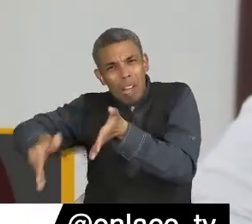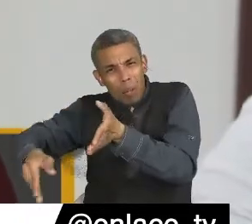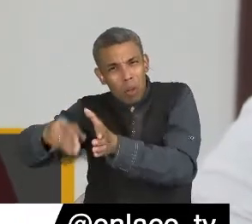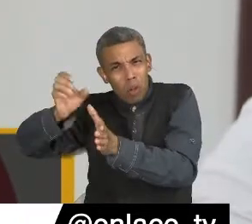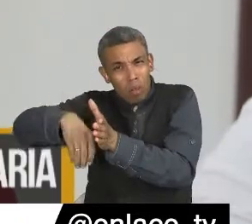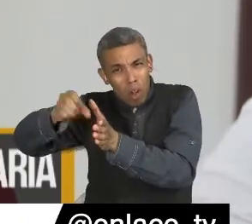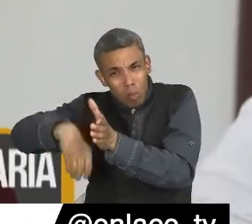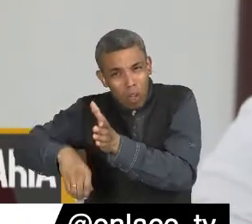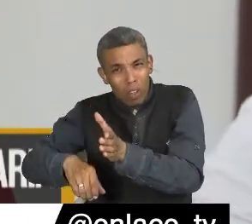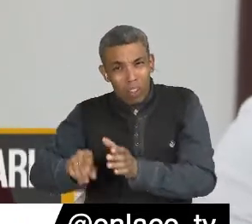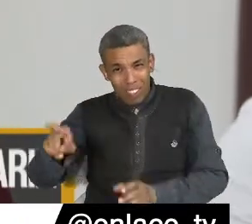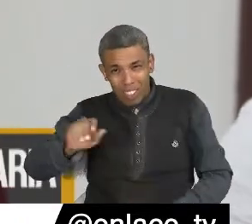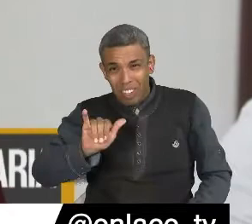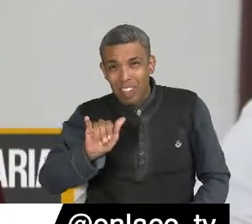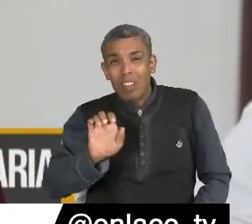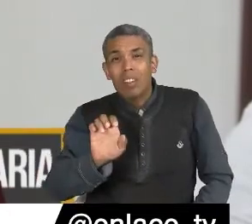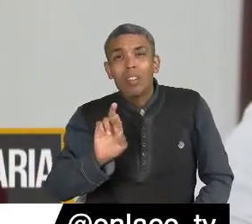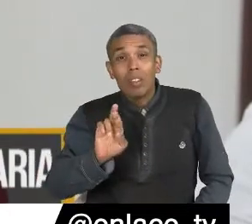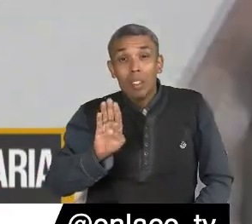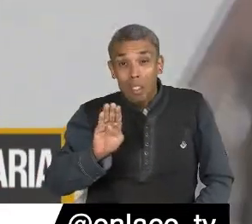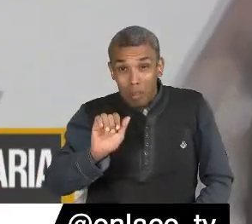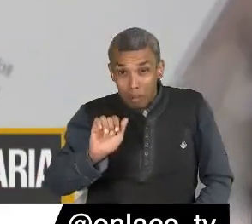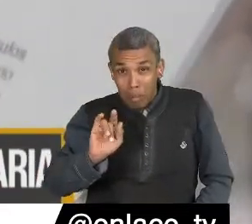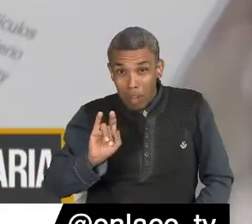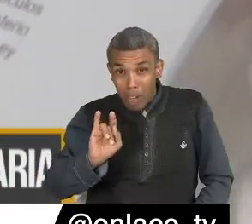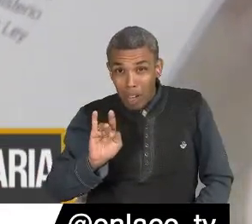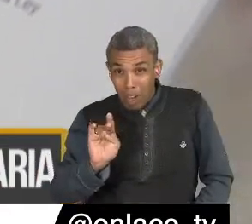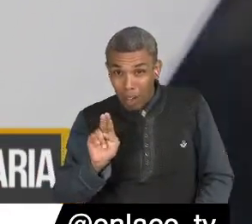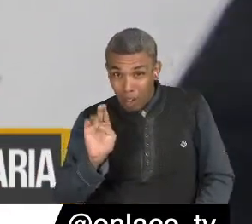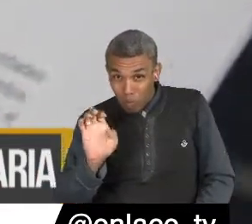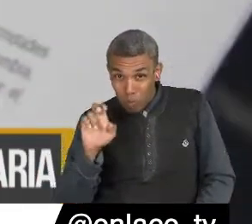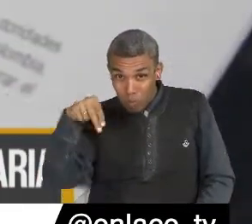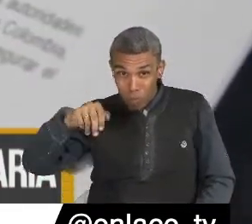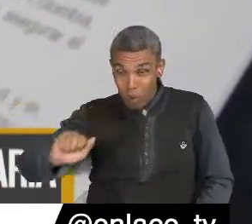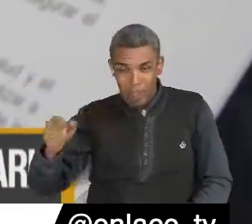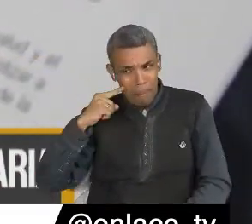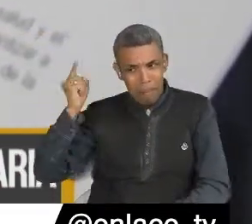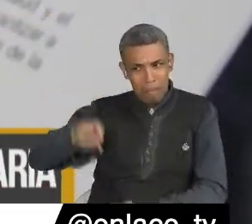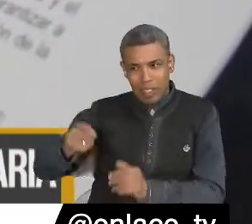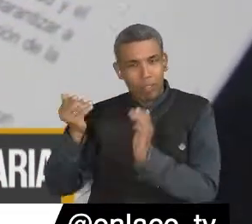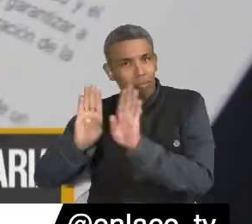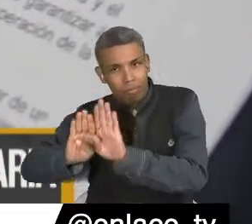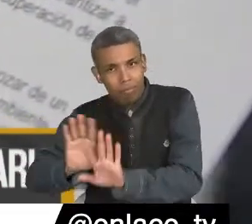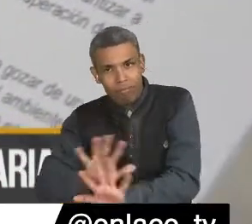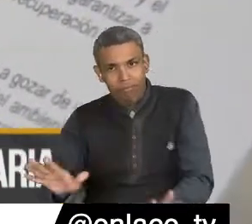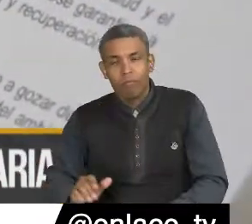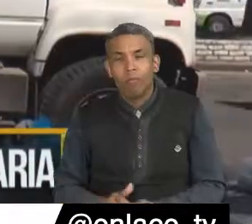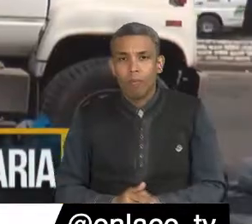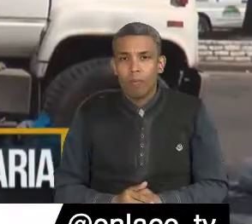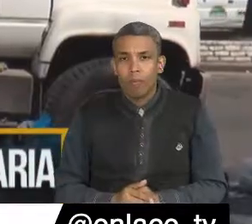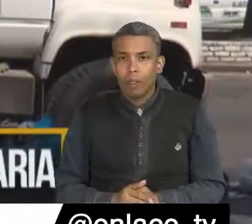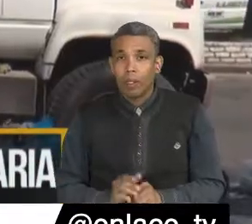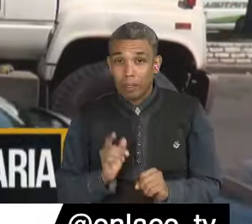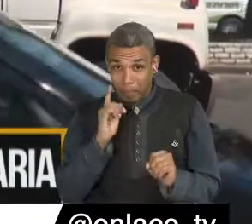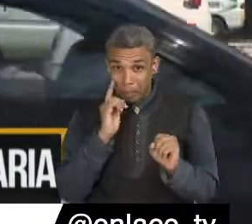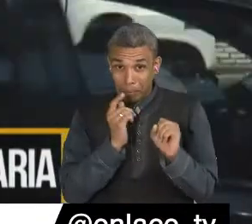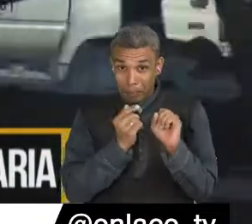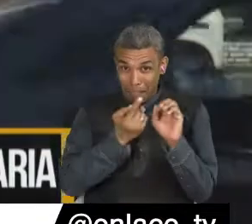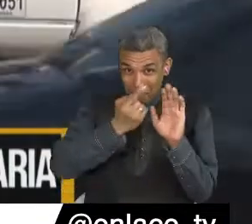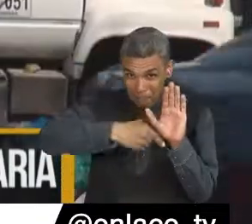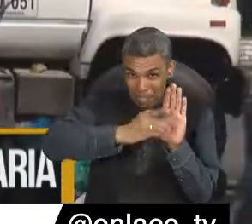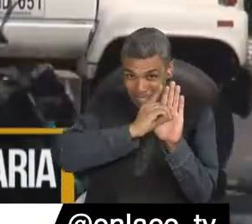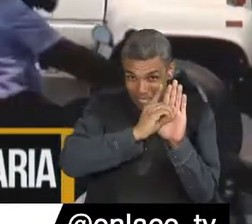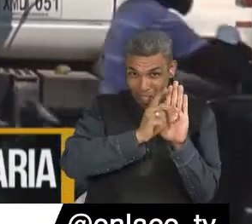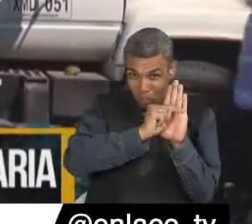en Hierbabuena que opera Rediva. En el artículo segundo se solicita a Rediva, empresa prestadora y operadora de Hierbabuena,